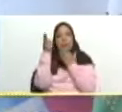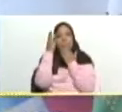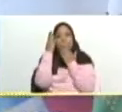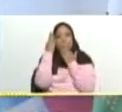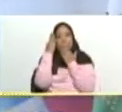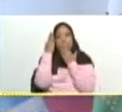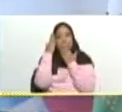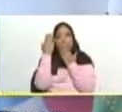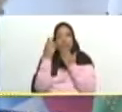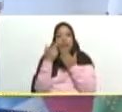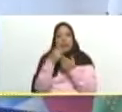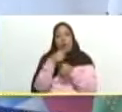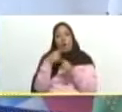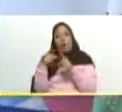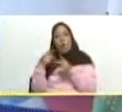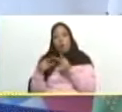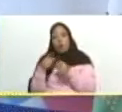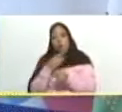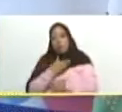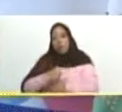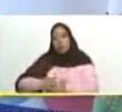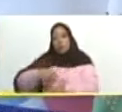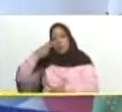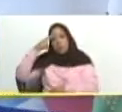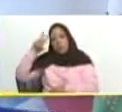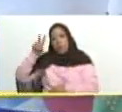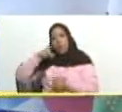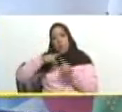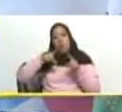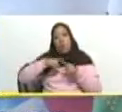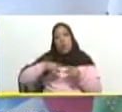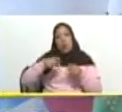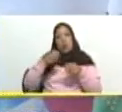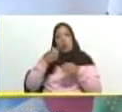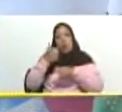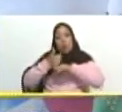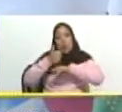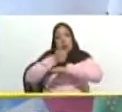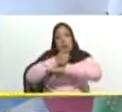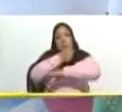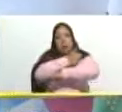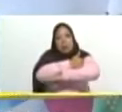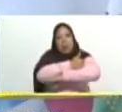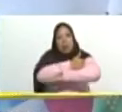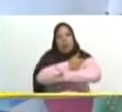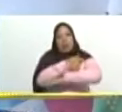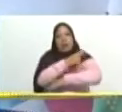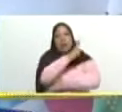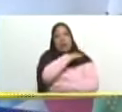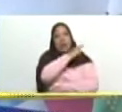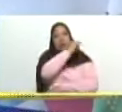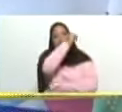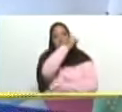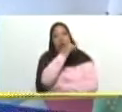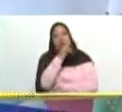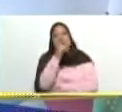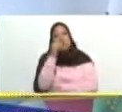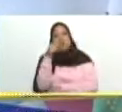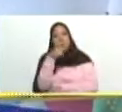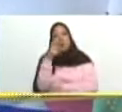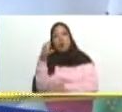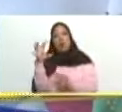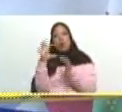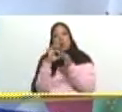varios mandatarios, presidente López Obrador, por varios jefes de delegación, invocar a Bolívar para invocar la